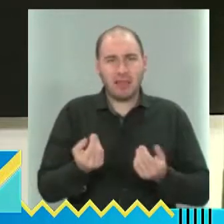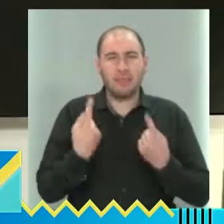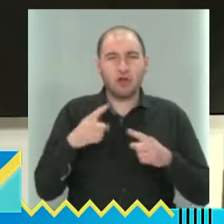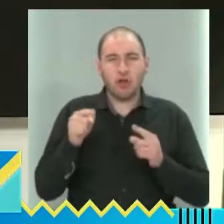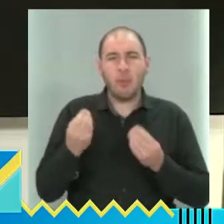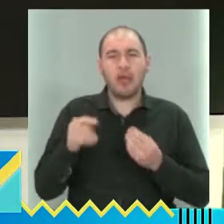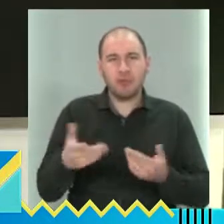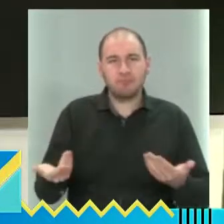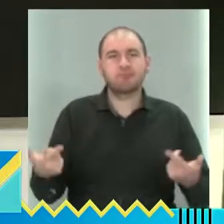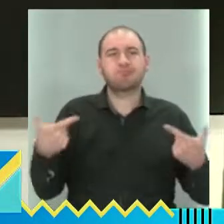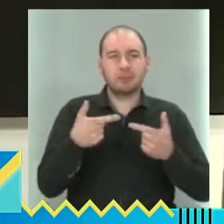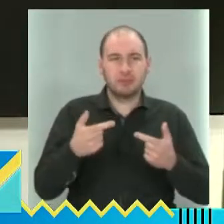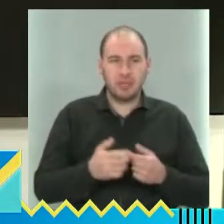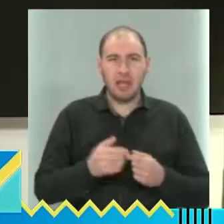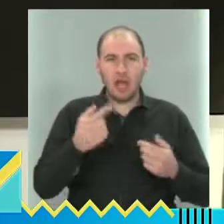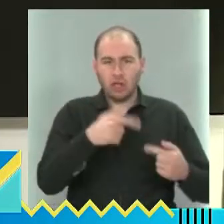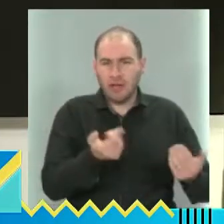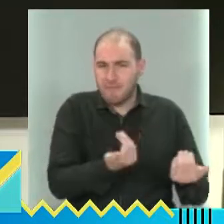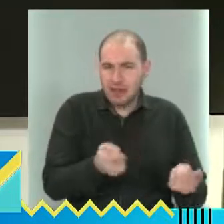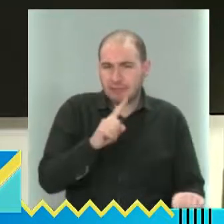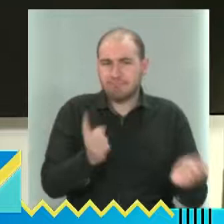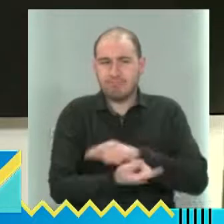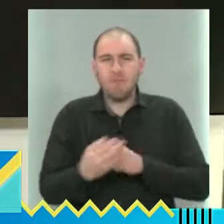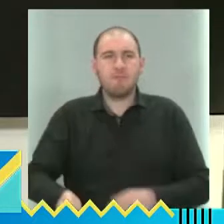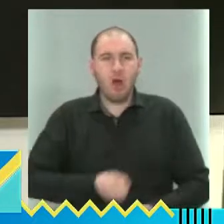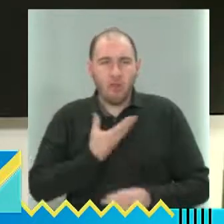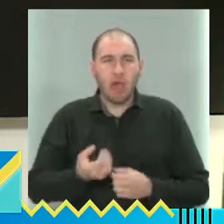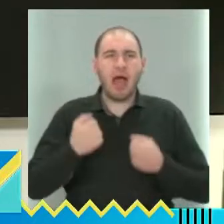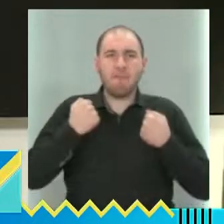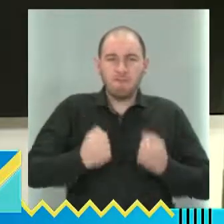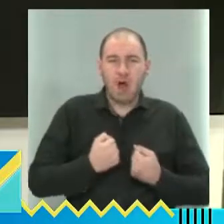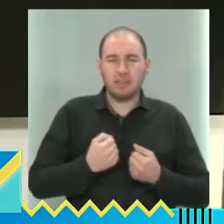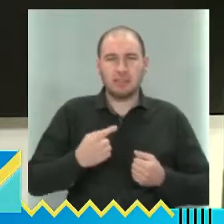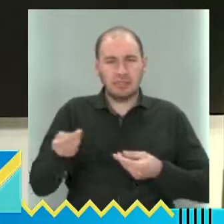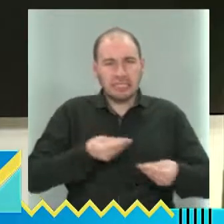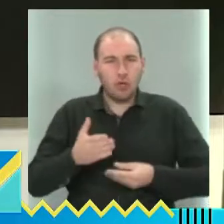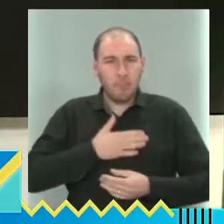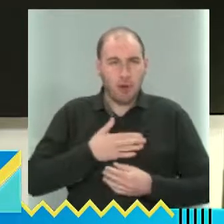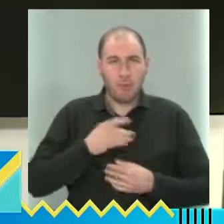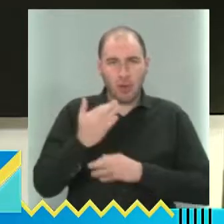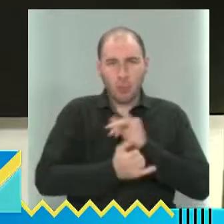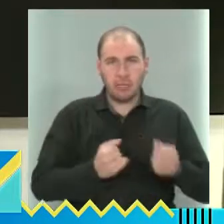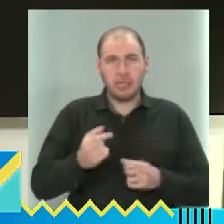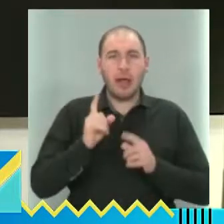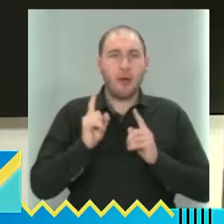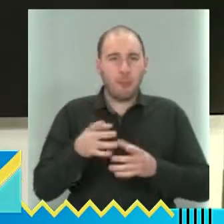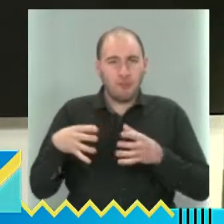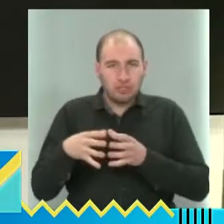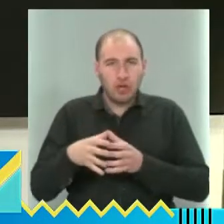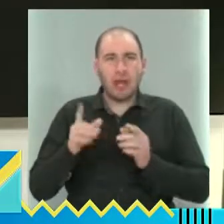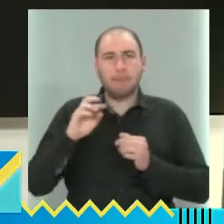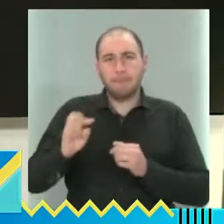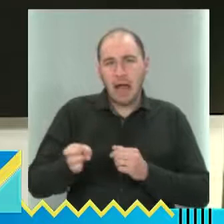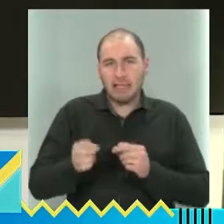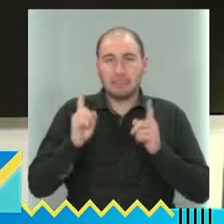ellos contraponen, ¿sí?, esa ausencia a esa voluntad, a esa fuerza, esa autogestión, como lo decíamos, por parte de docentes, por parte de los